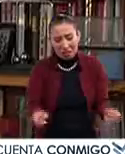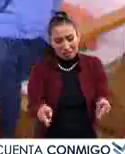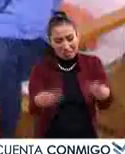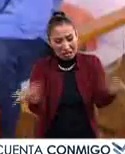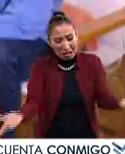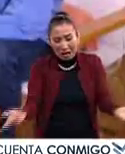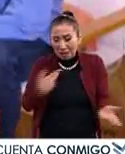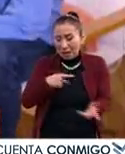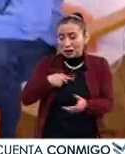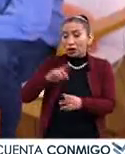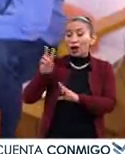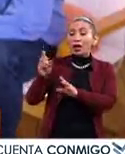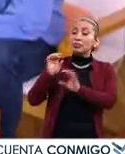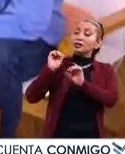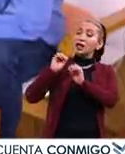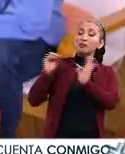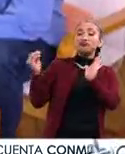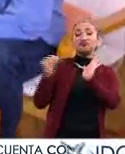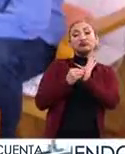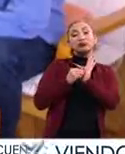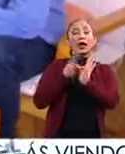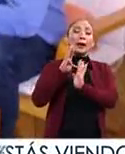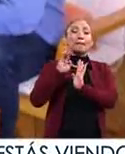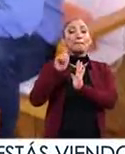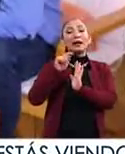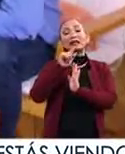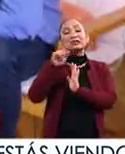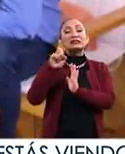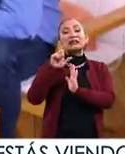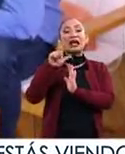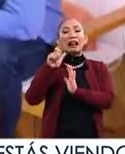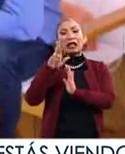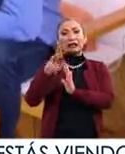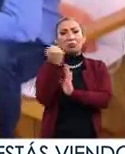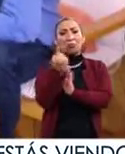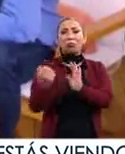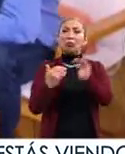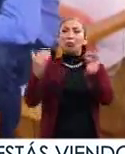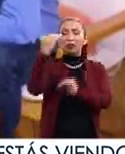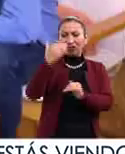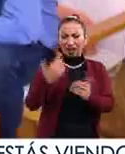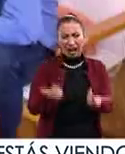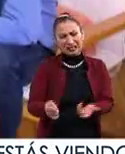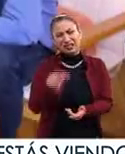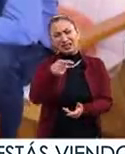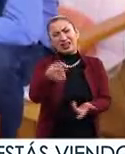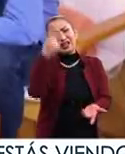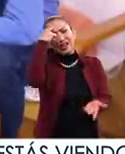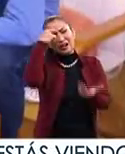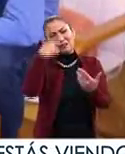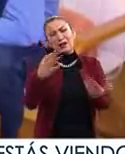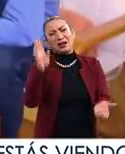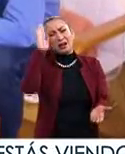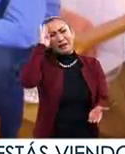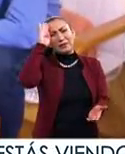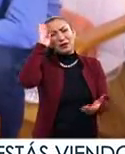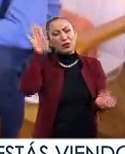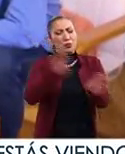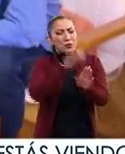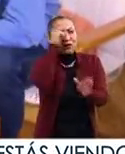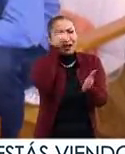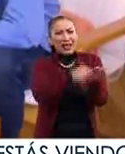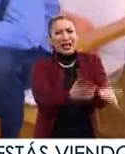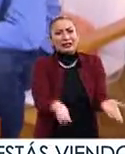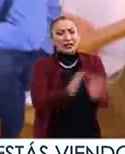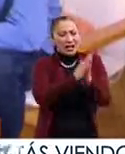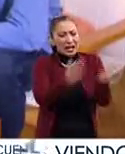en la librería virtual aparecen como bestsellers. Digo, ya no se vale. ¿A ese manejo llegaron? ¿A ese manejo han llegado? No,